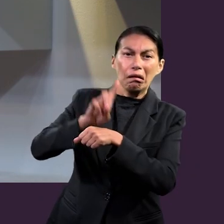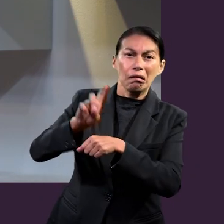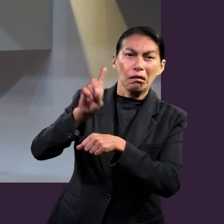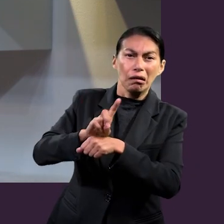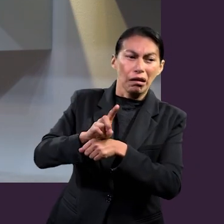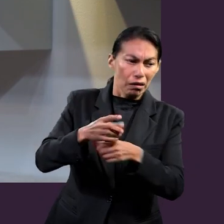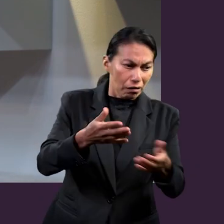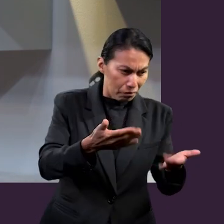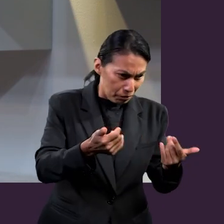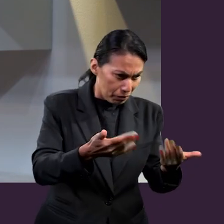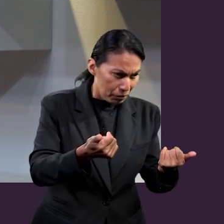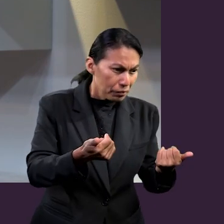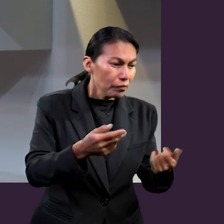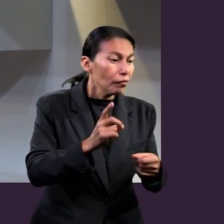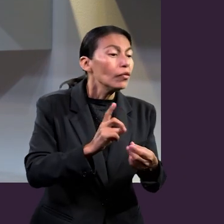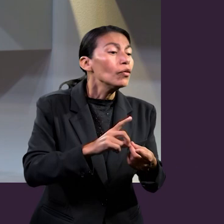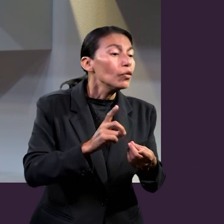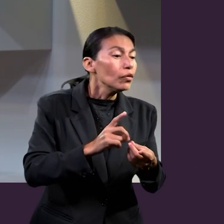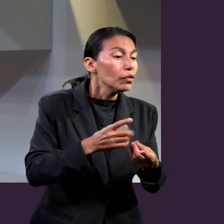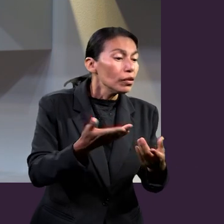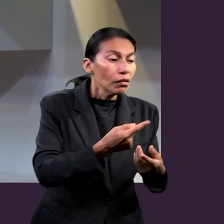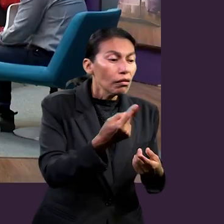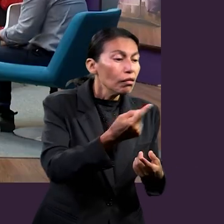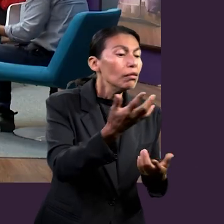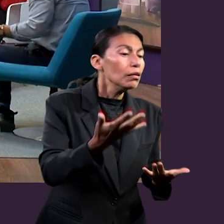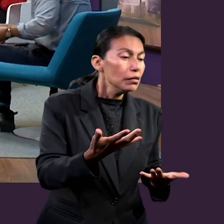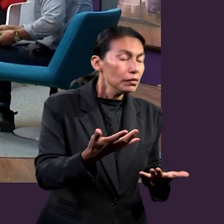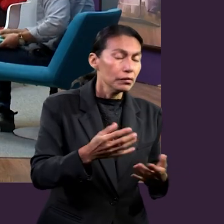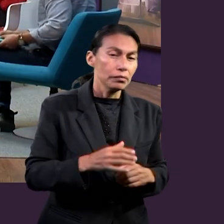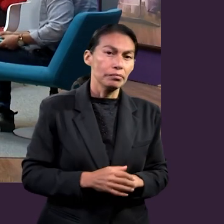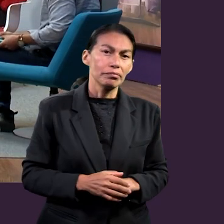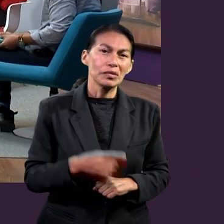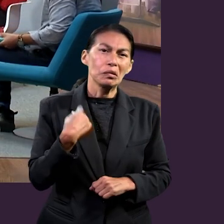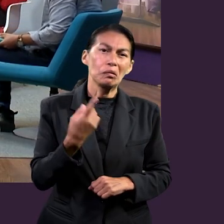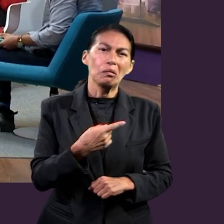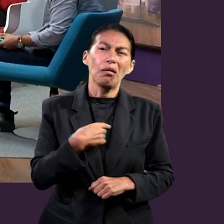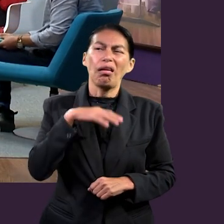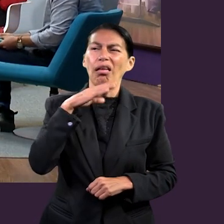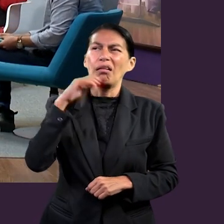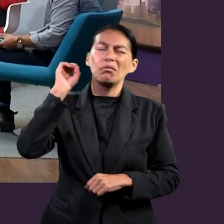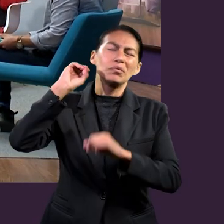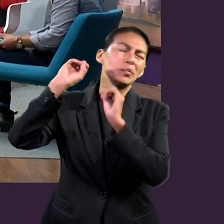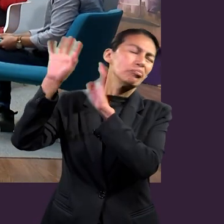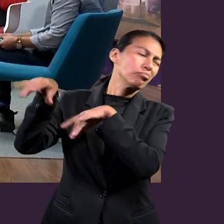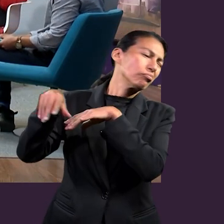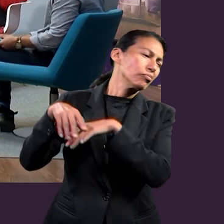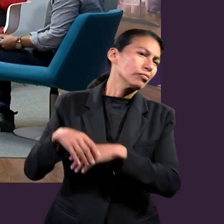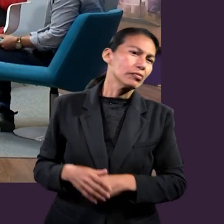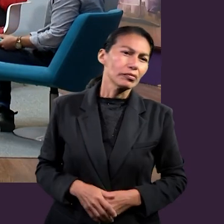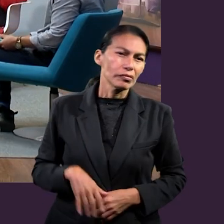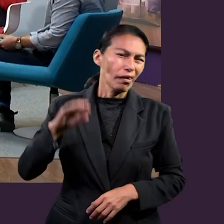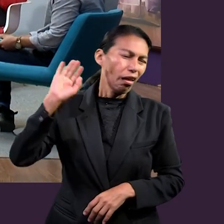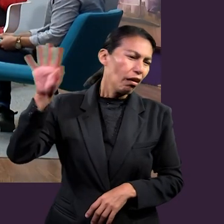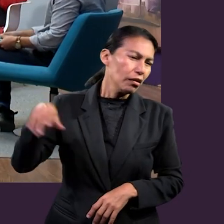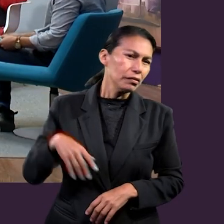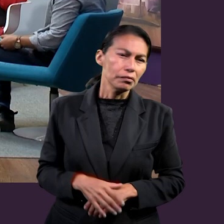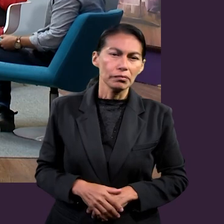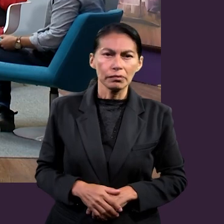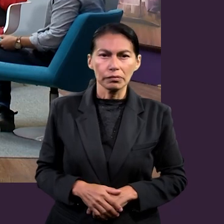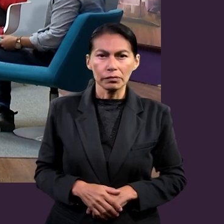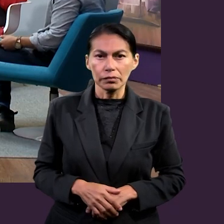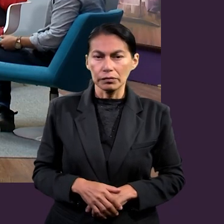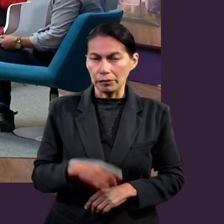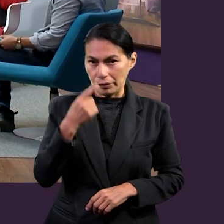nos dice, ¿Dónde estás? De hecho, hay una cuestión muy interesante que quizá